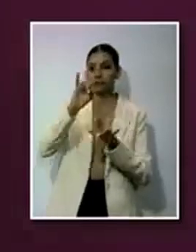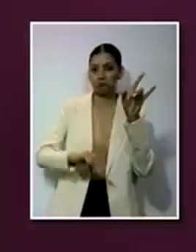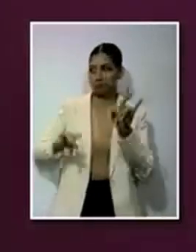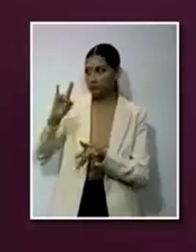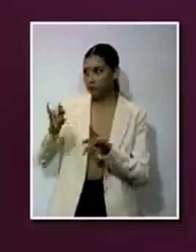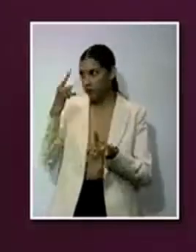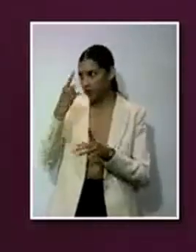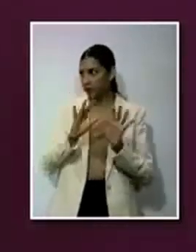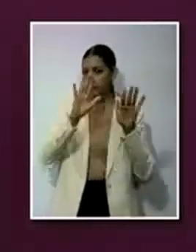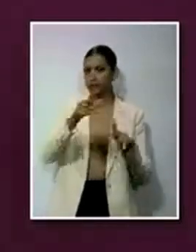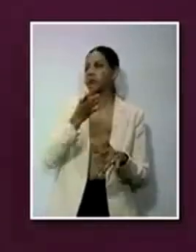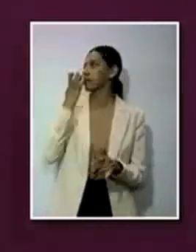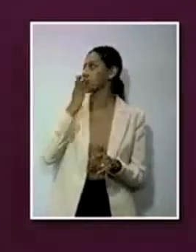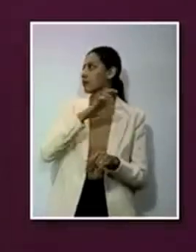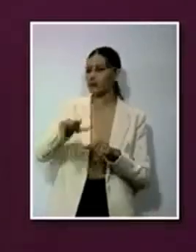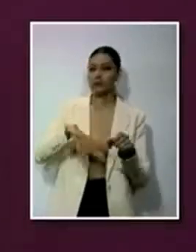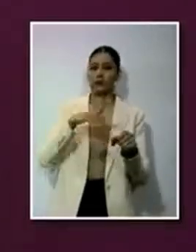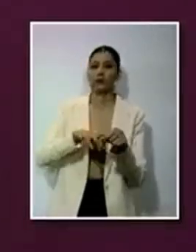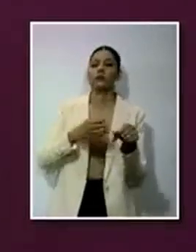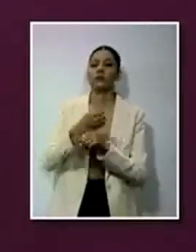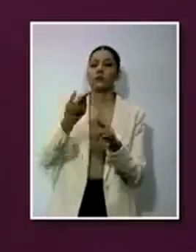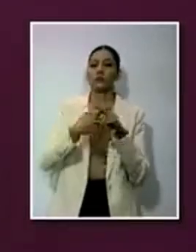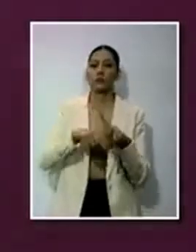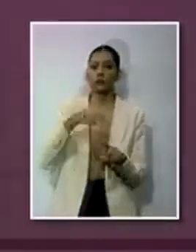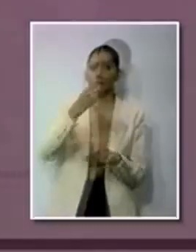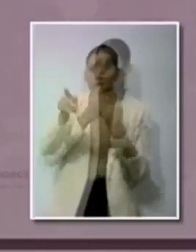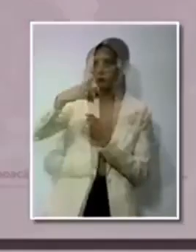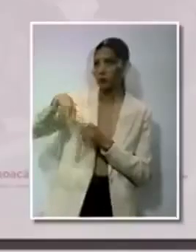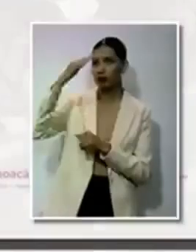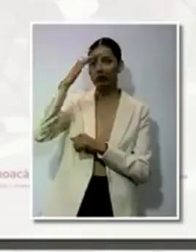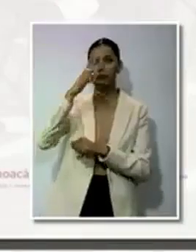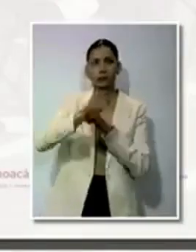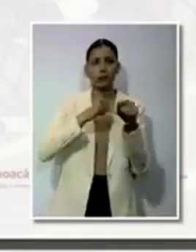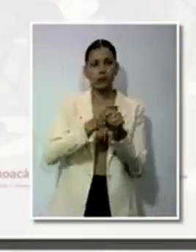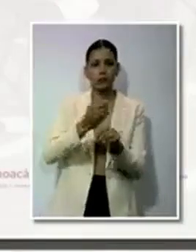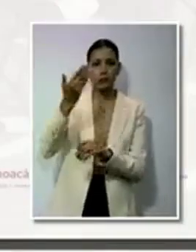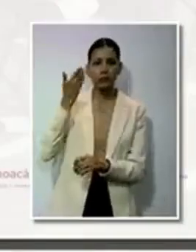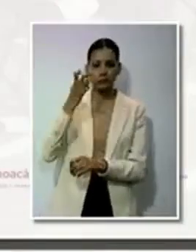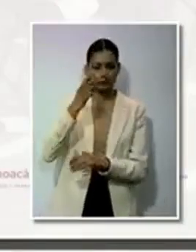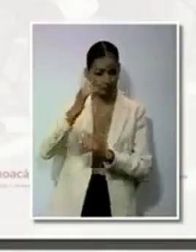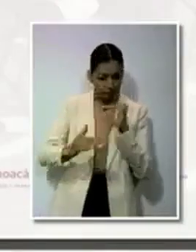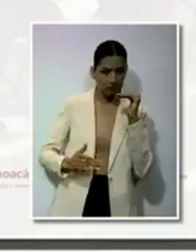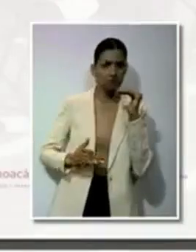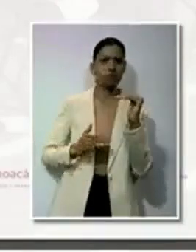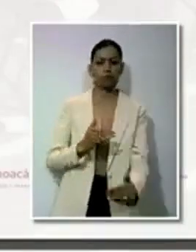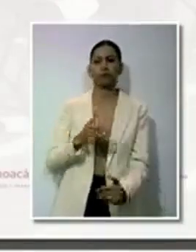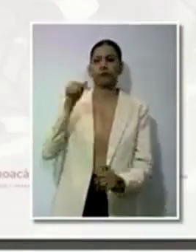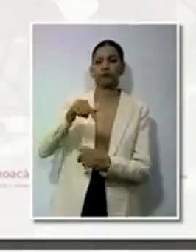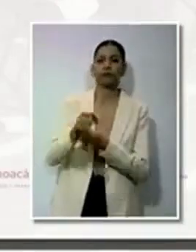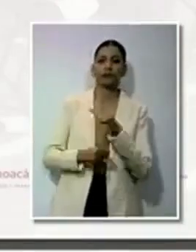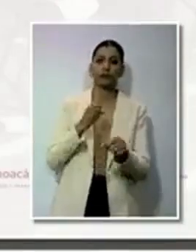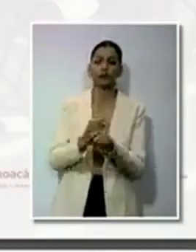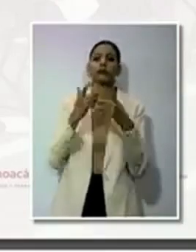por segundo año consecutivo, se refrenda el combate a la corrupción. El año pasado dimos ese gran paso y este año lo